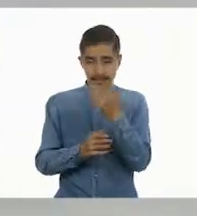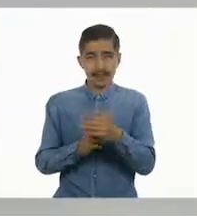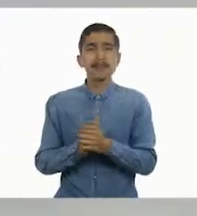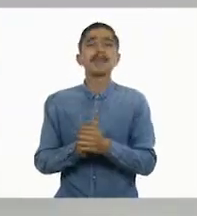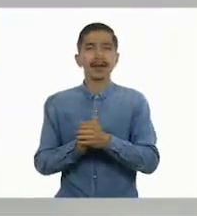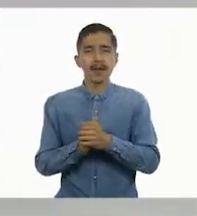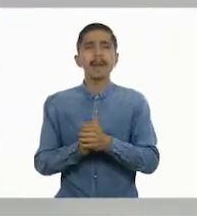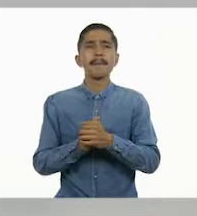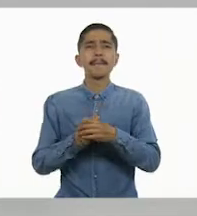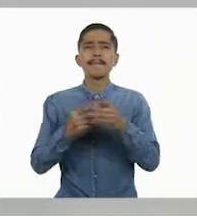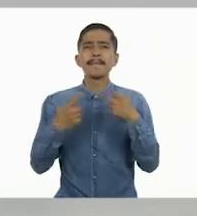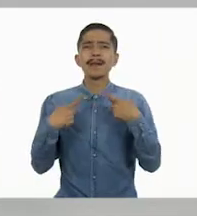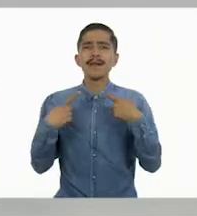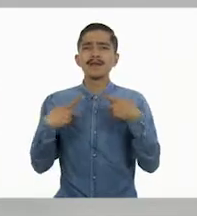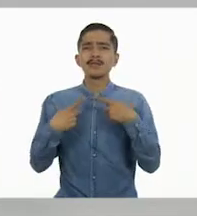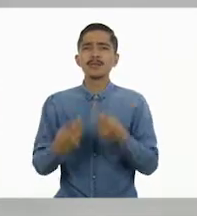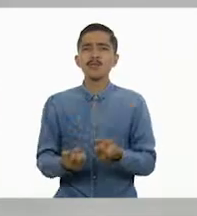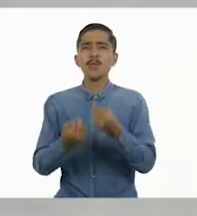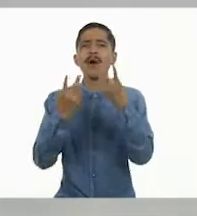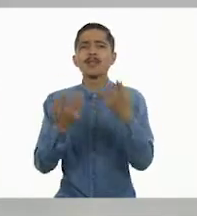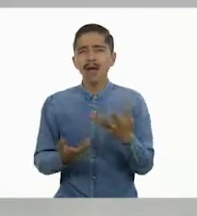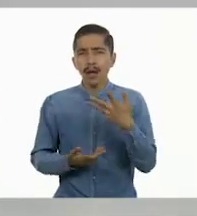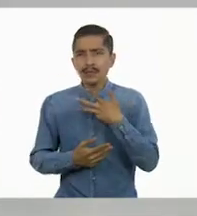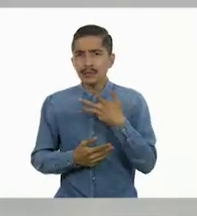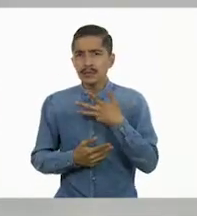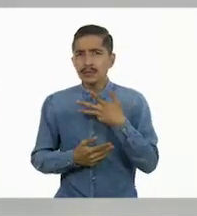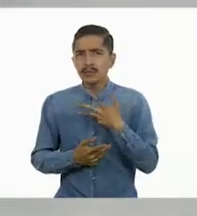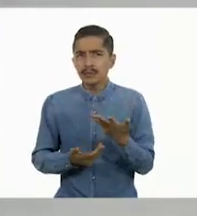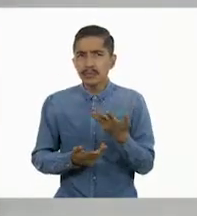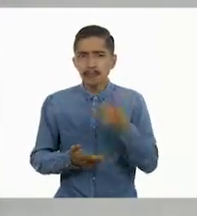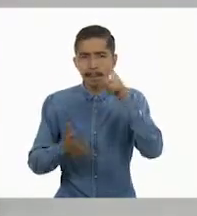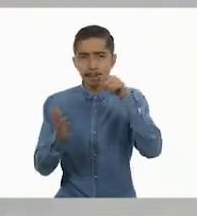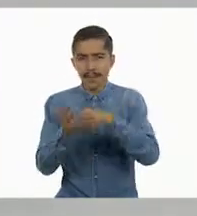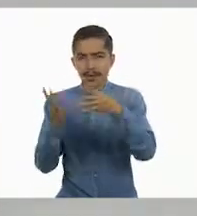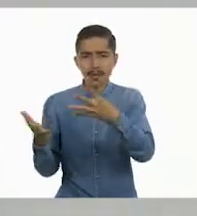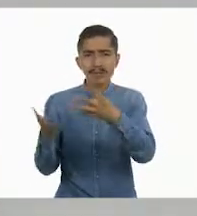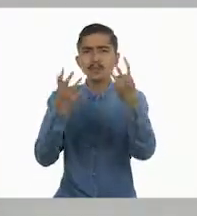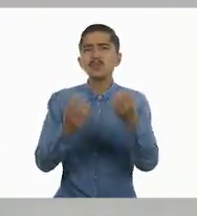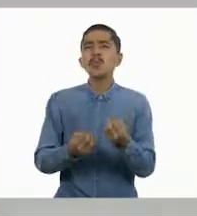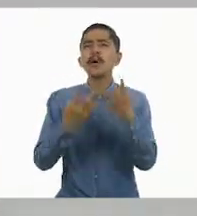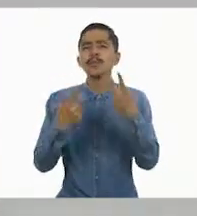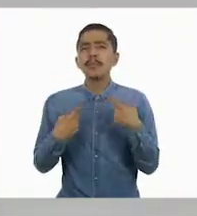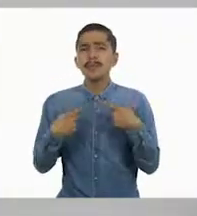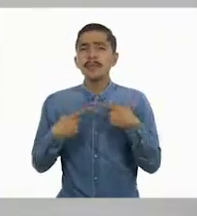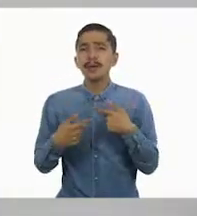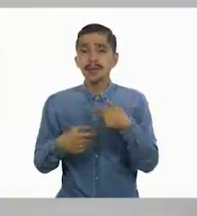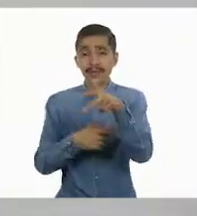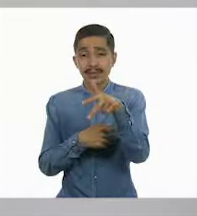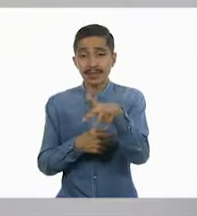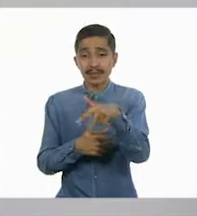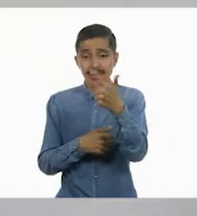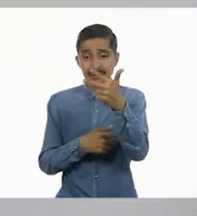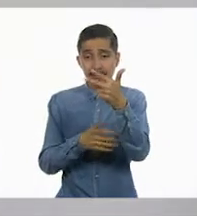la población. Ajá. En 1900 era de